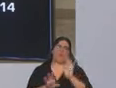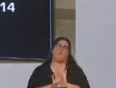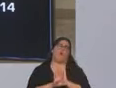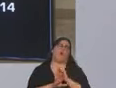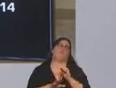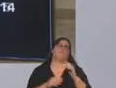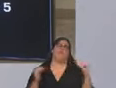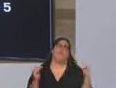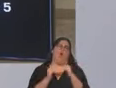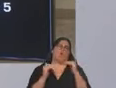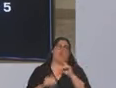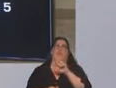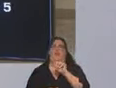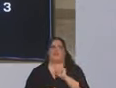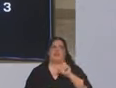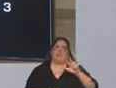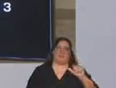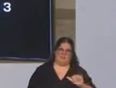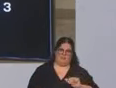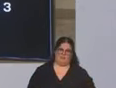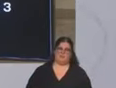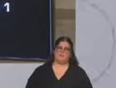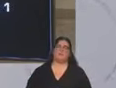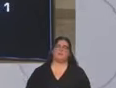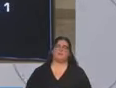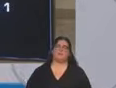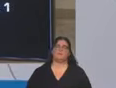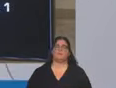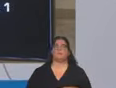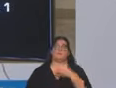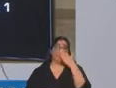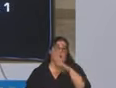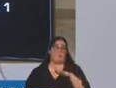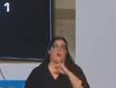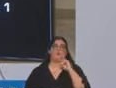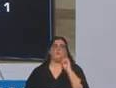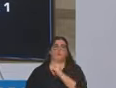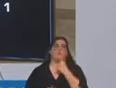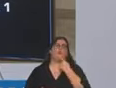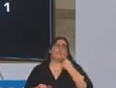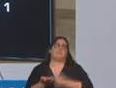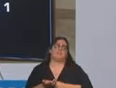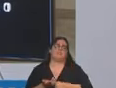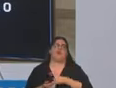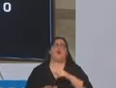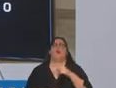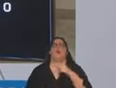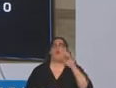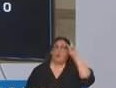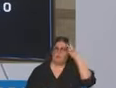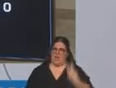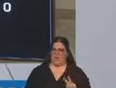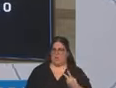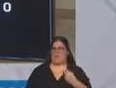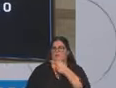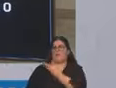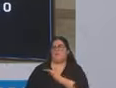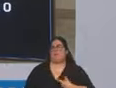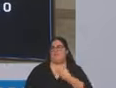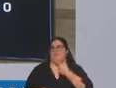en 36 luego de lo cual va a tener que desempatar Victoria villarroel como presidenta de la cámara de